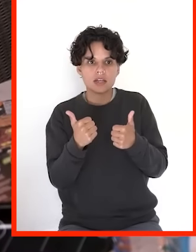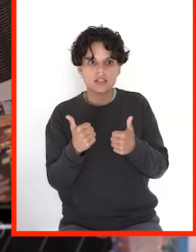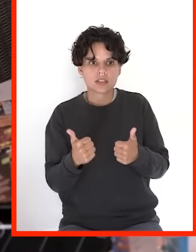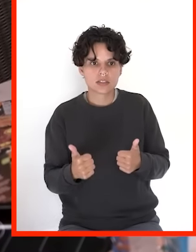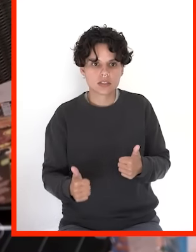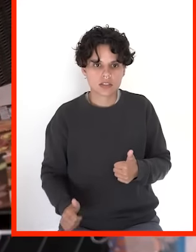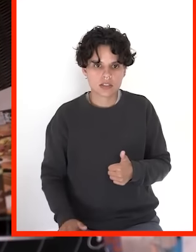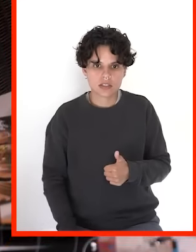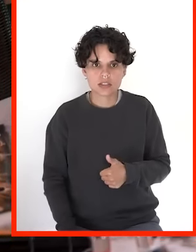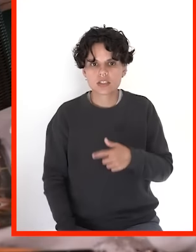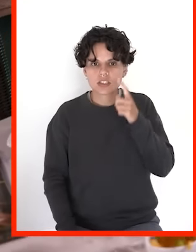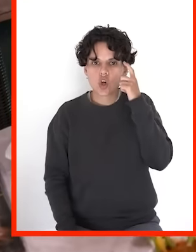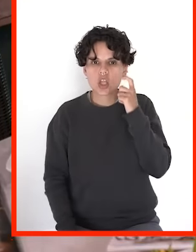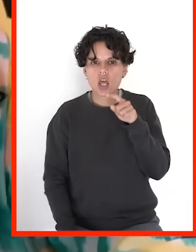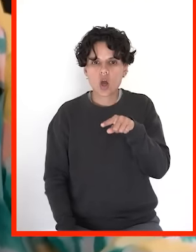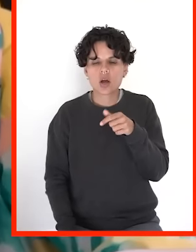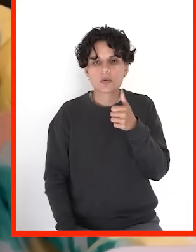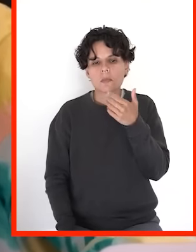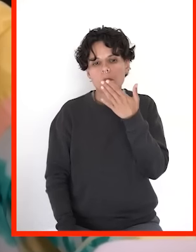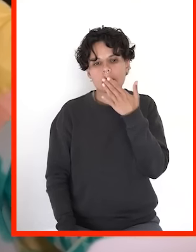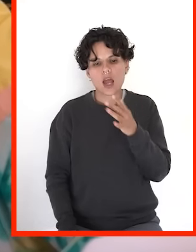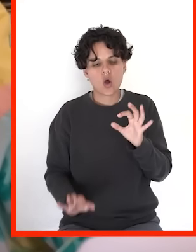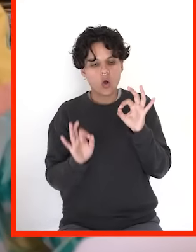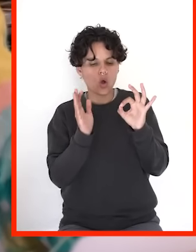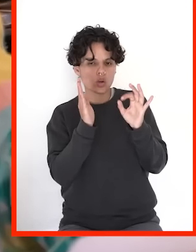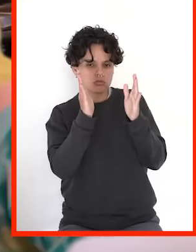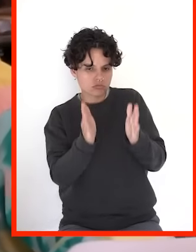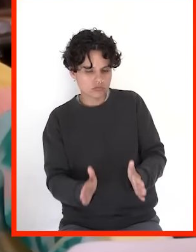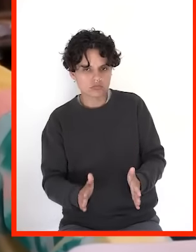portado del equipo, ¿eh? Oye, dame. Igual...